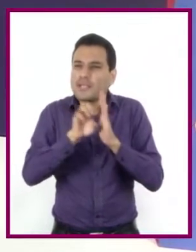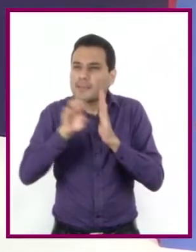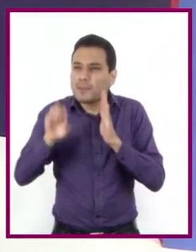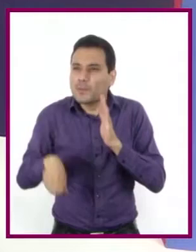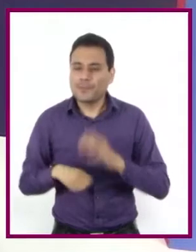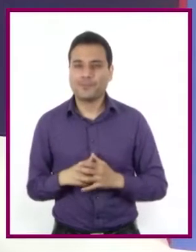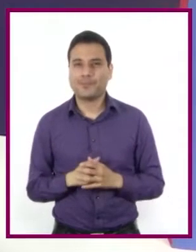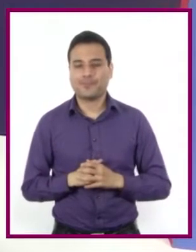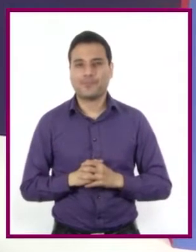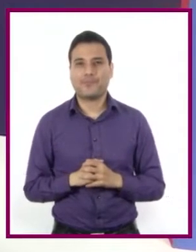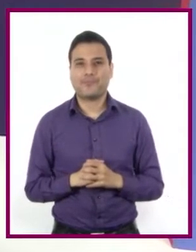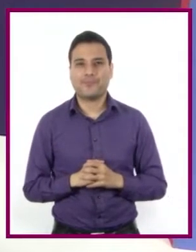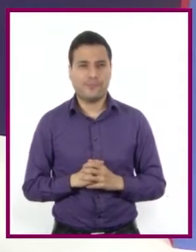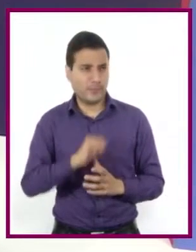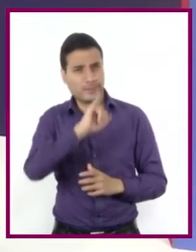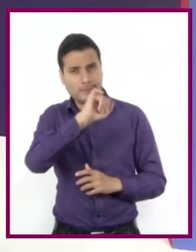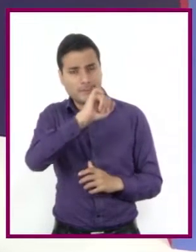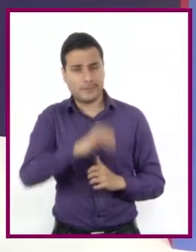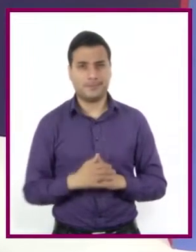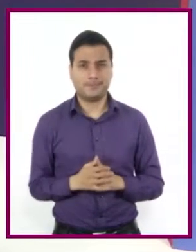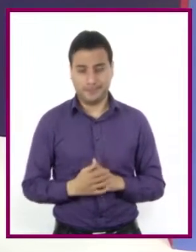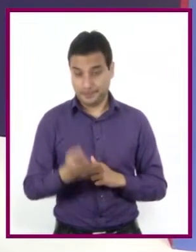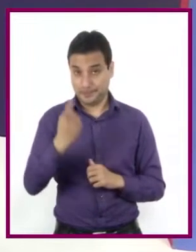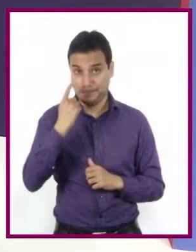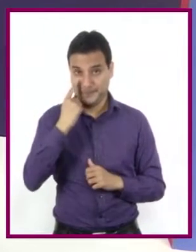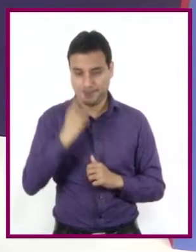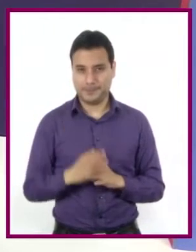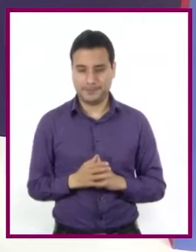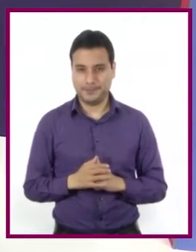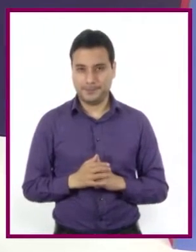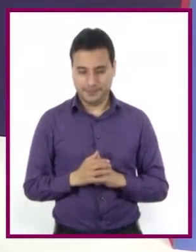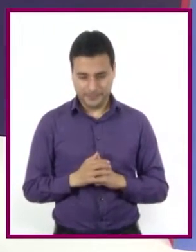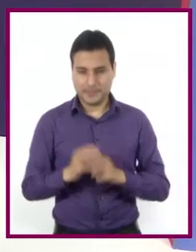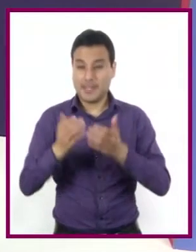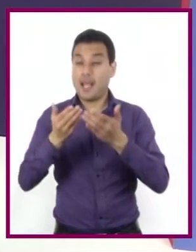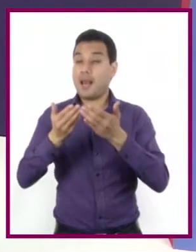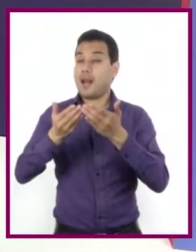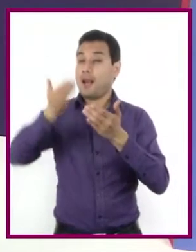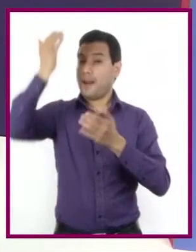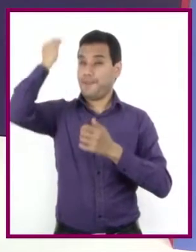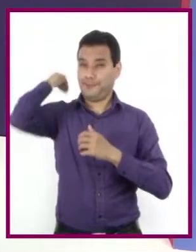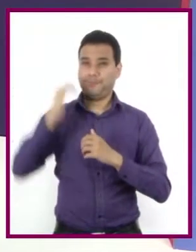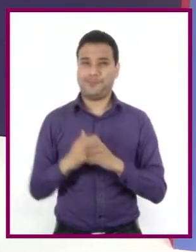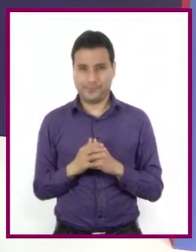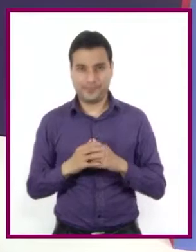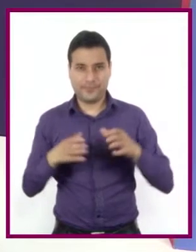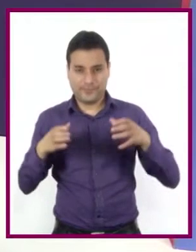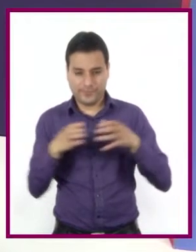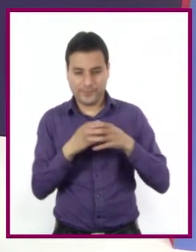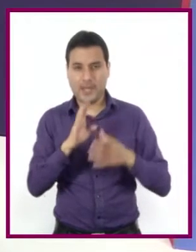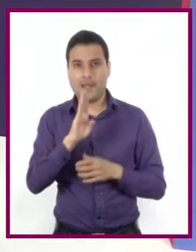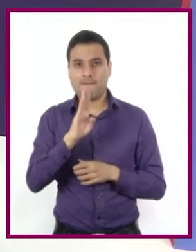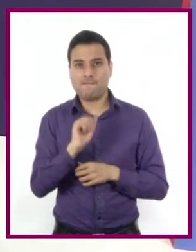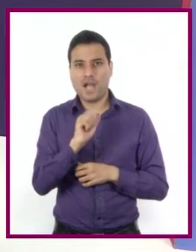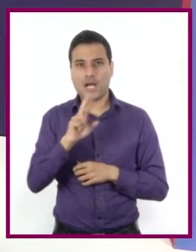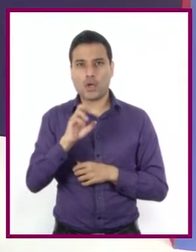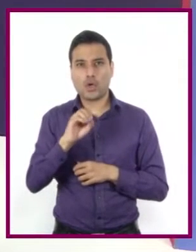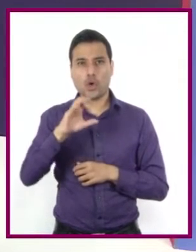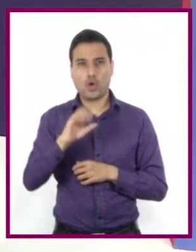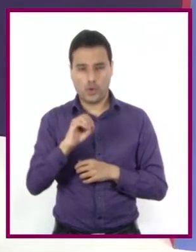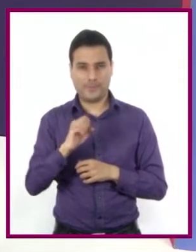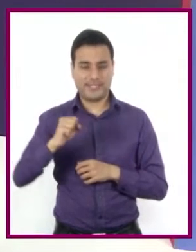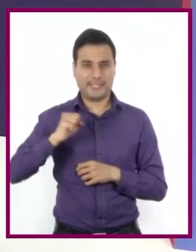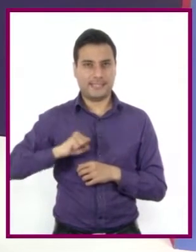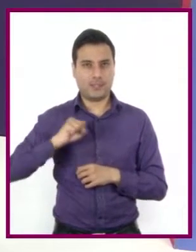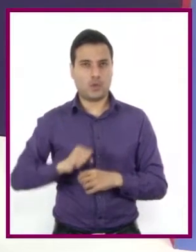ejemplos? Desde luego, vayamos unos siglos atrás, al movimiento barroco que se desarrolla durante el siglo